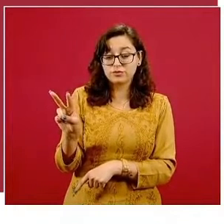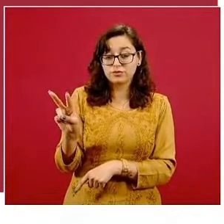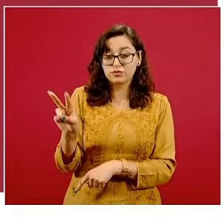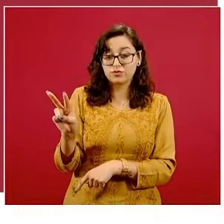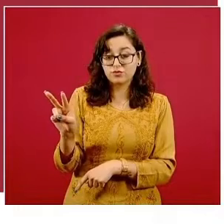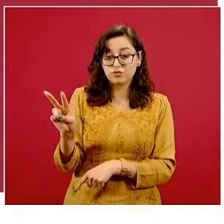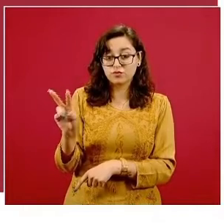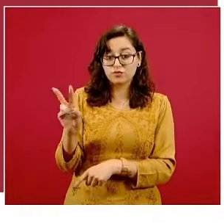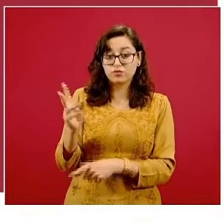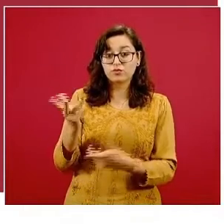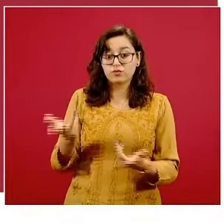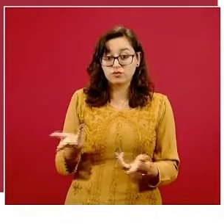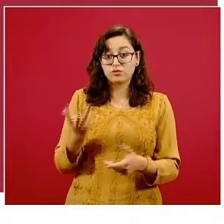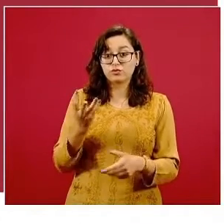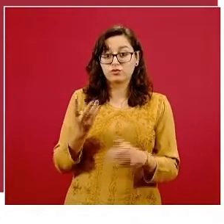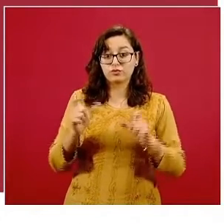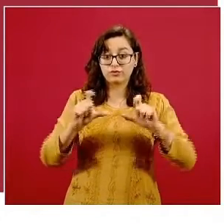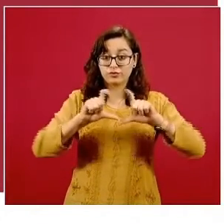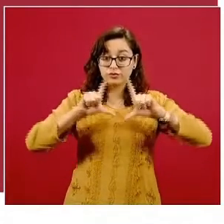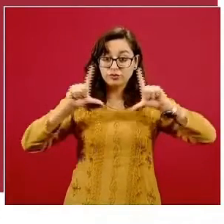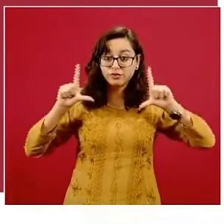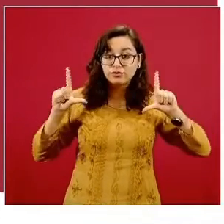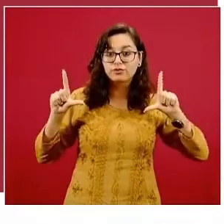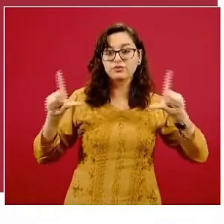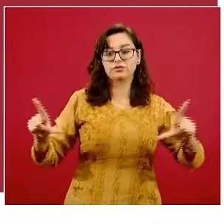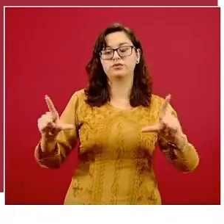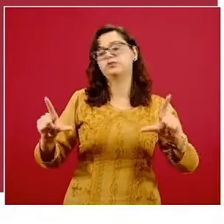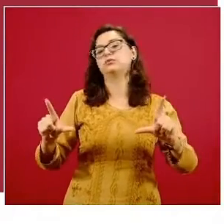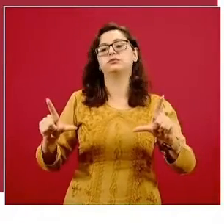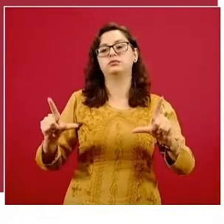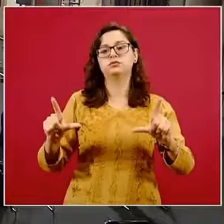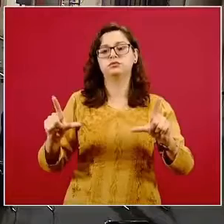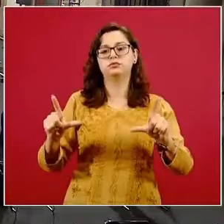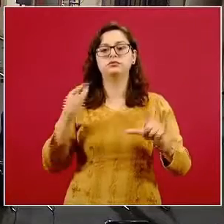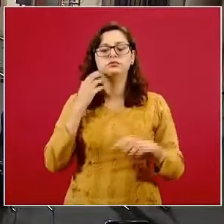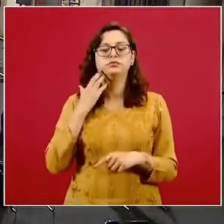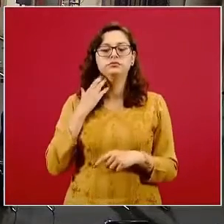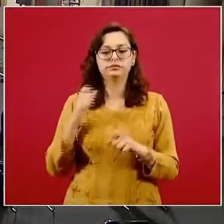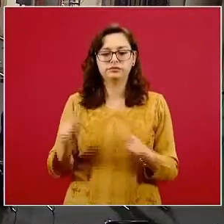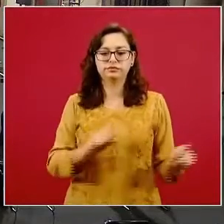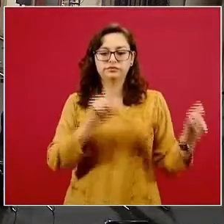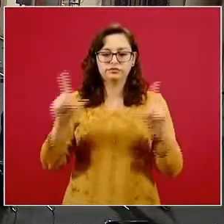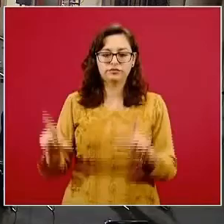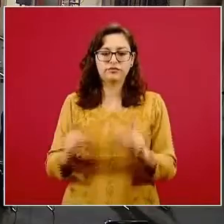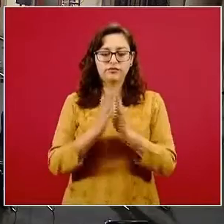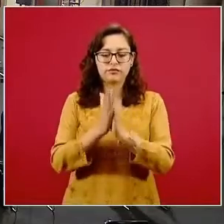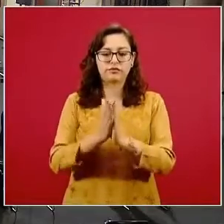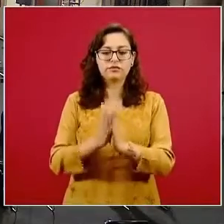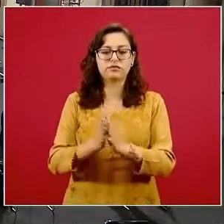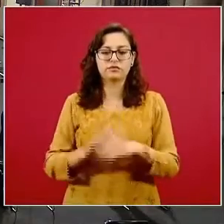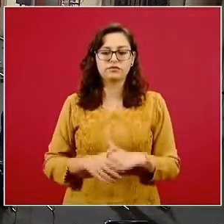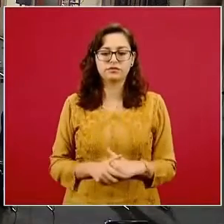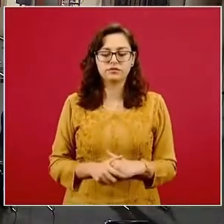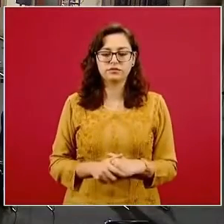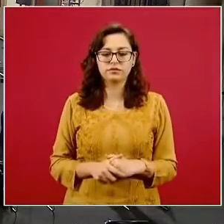en esta cita tan emblemática de, si pasamos adelante por favor,